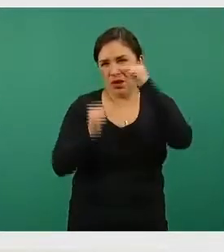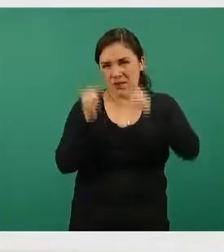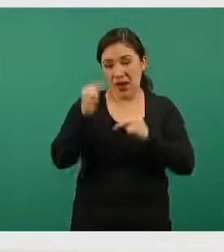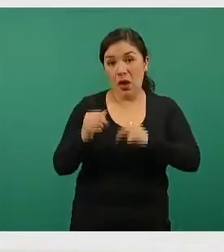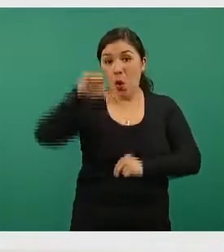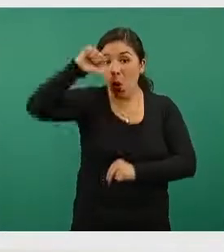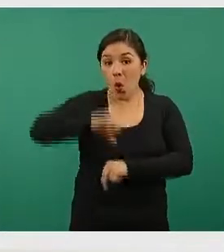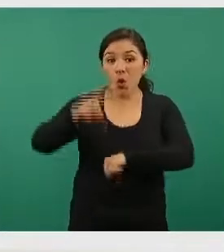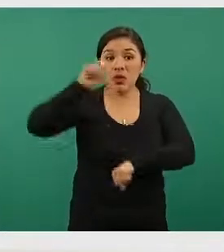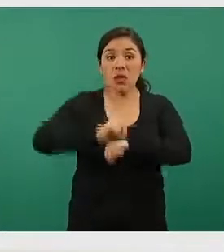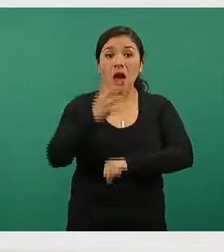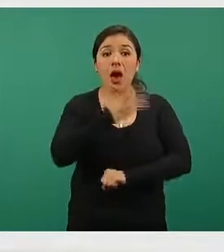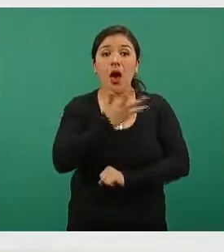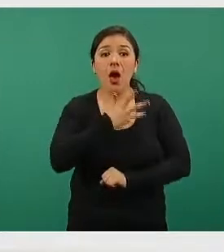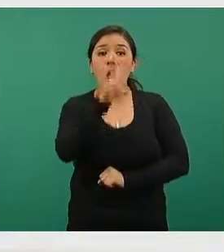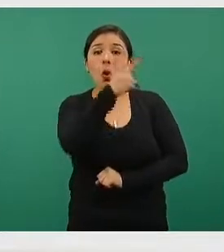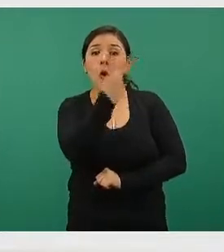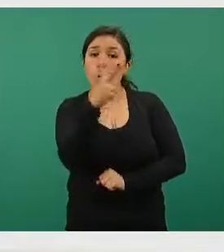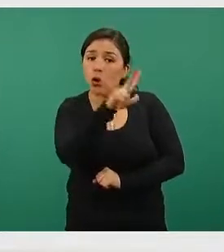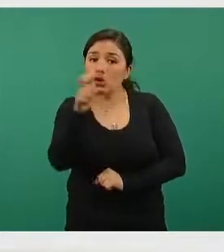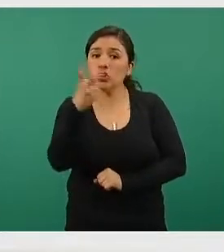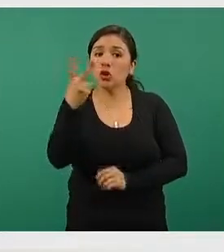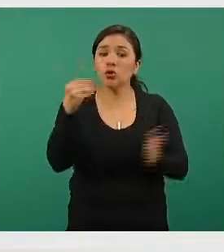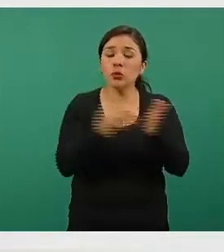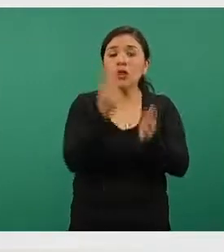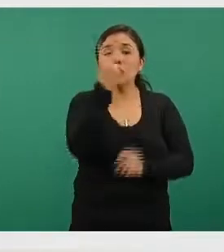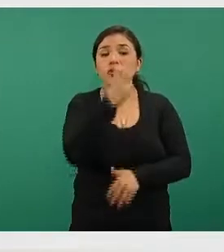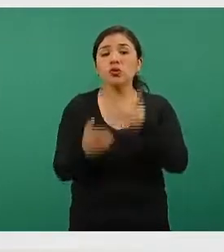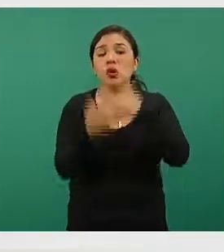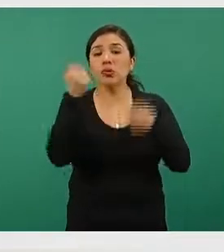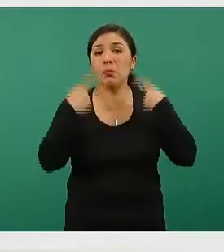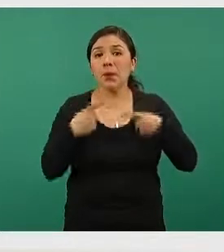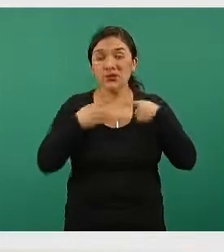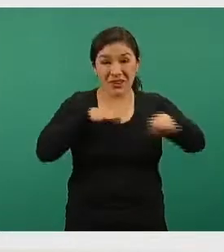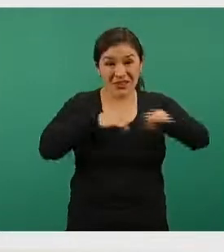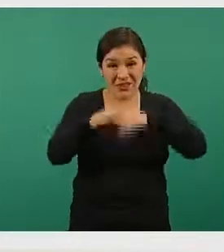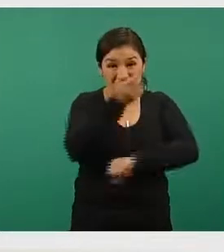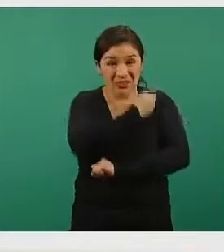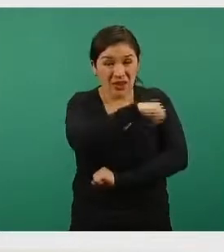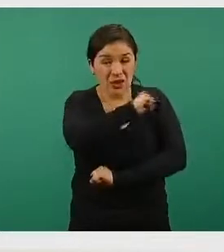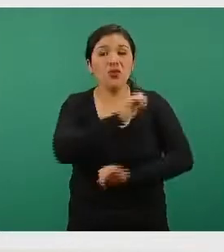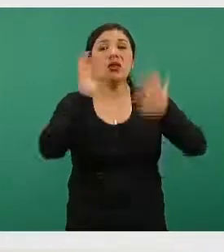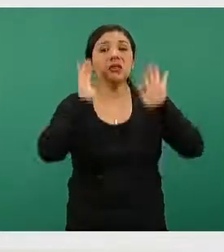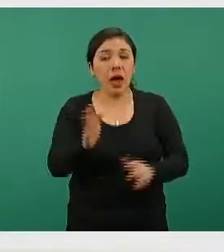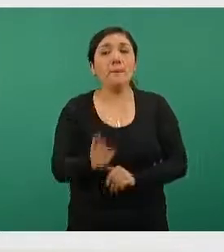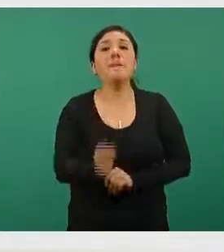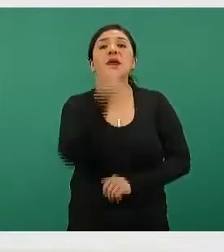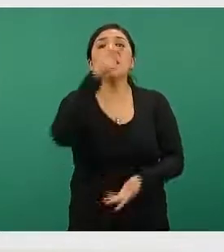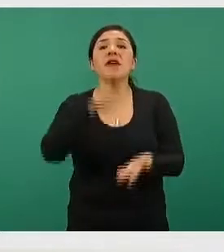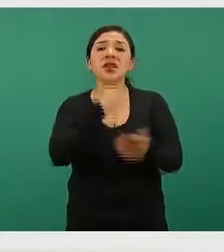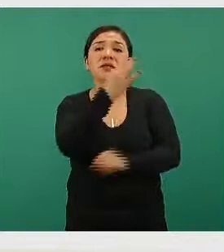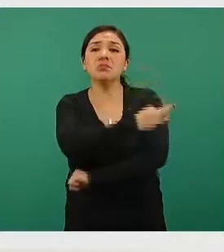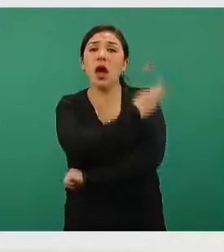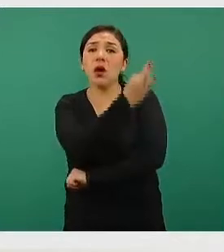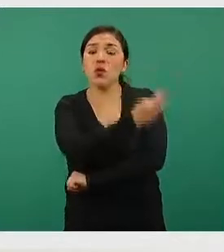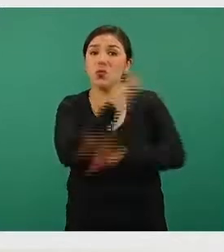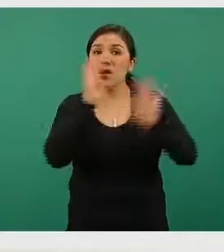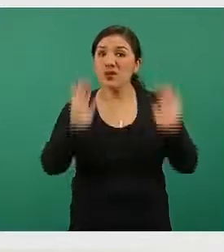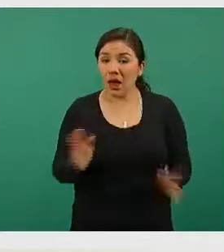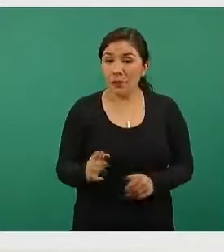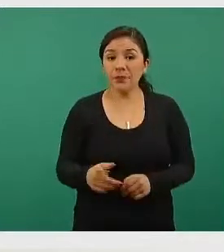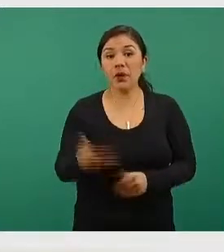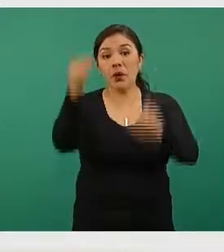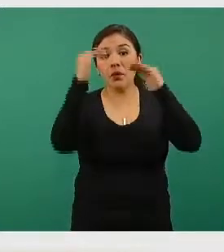son 802.211 los trabajadores de la salud que han recibido al menos ya la primera dosis, y